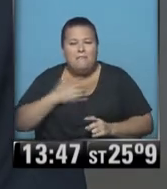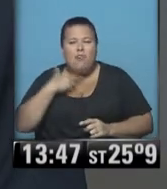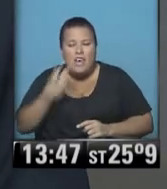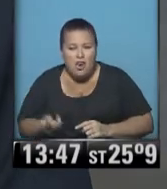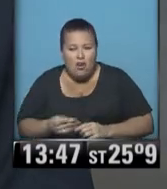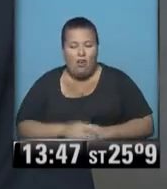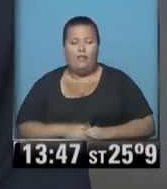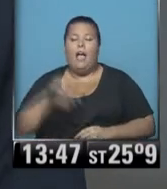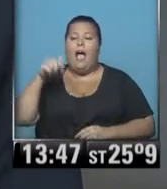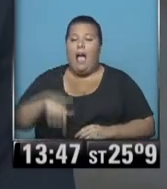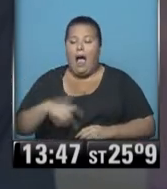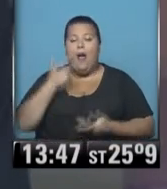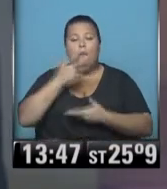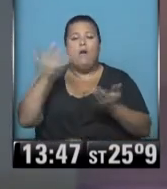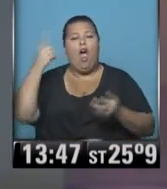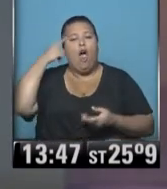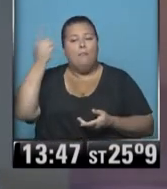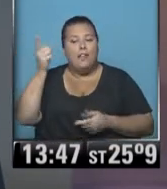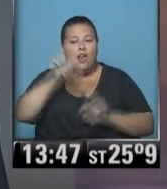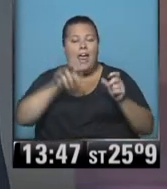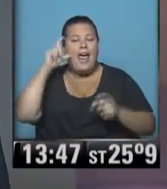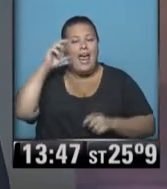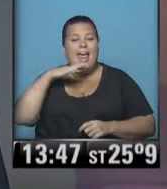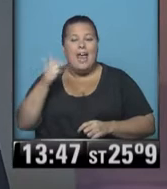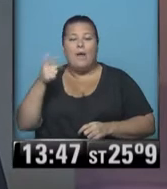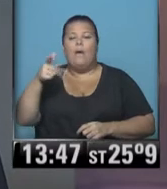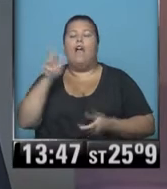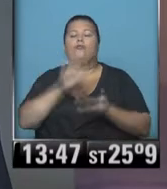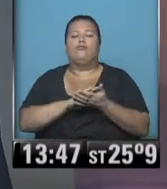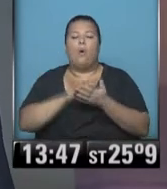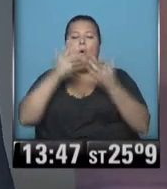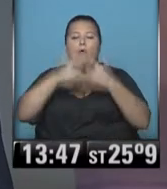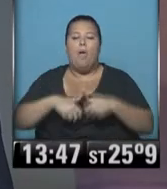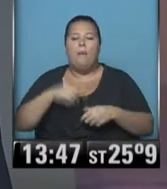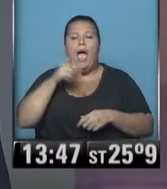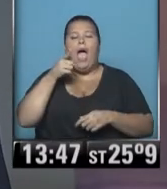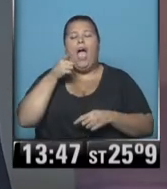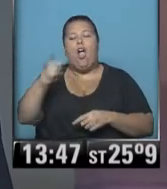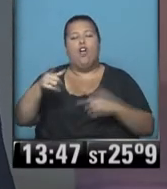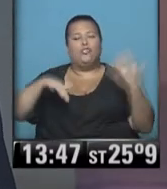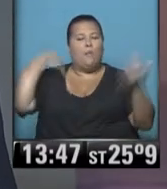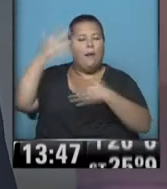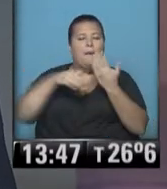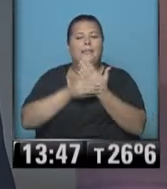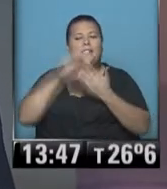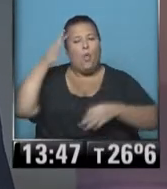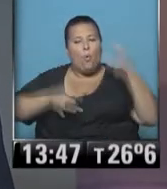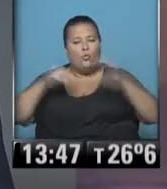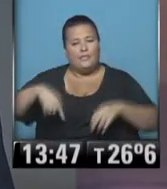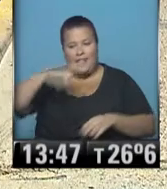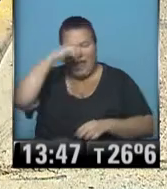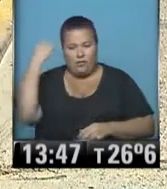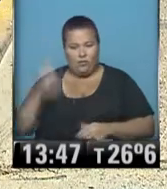hijos. Vamos a compartir la opinión de Eva Siberti, esa es la coordinadora del programa Las Víctimas contra la Violencia del Ministerio de Justicia de la